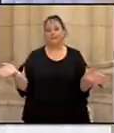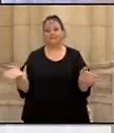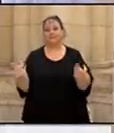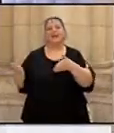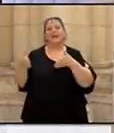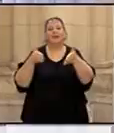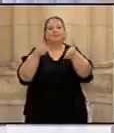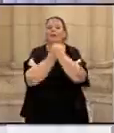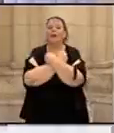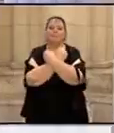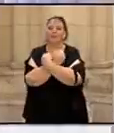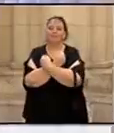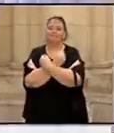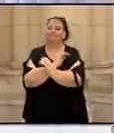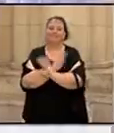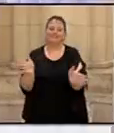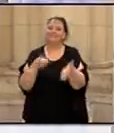el camino del amor.